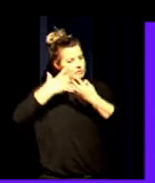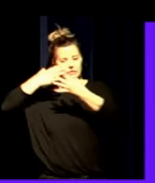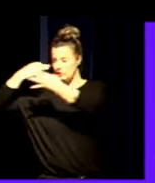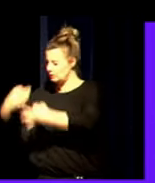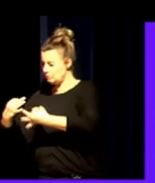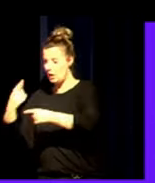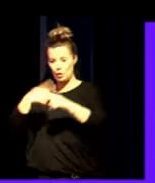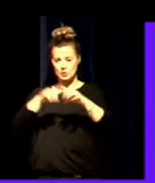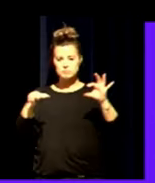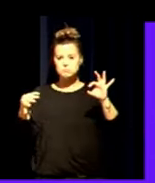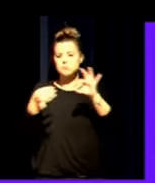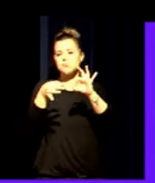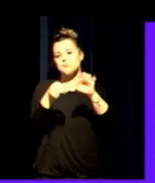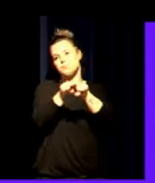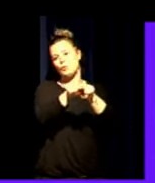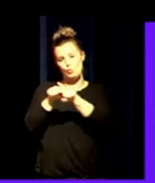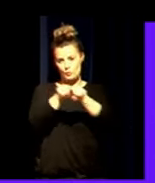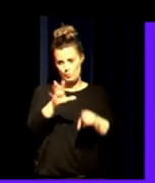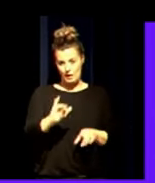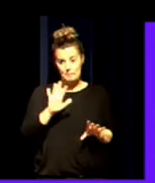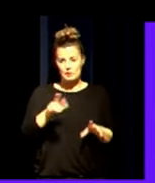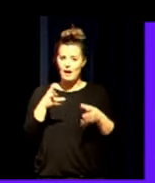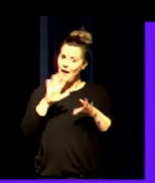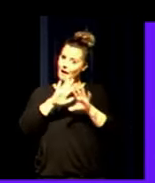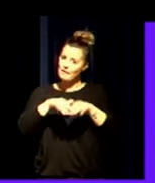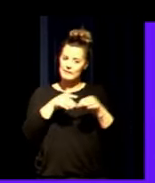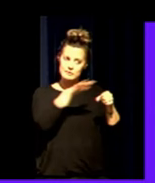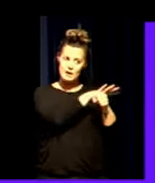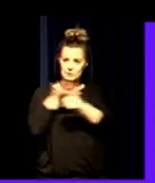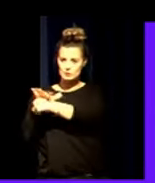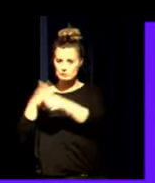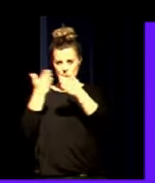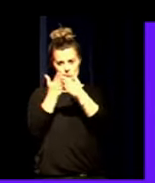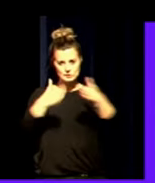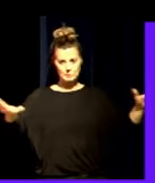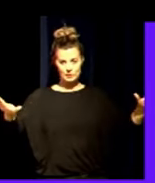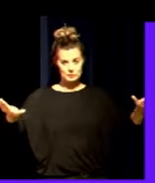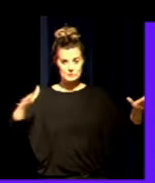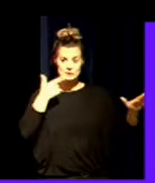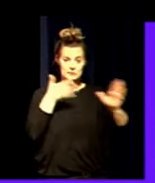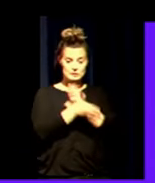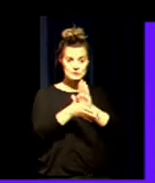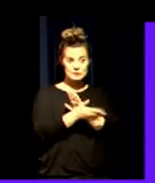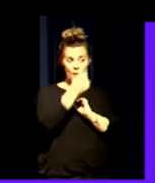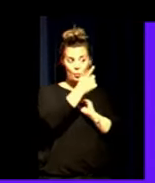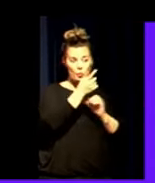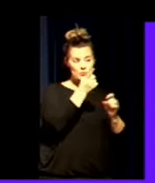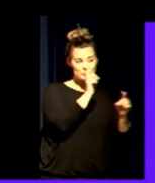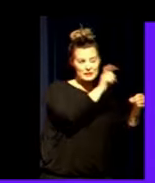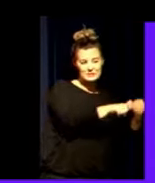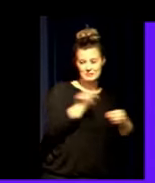claro que los tienen, pero son ámbitos completamente separados y la intervención de uno en el campo del otro